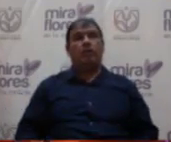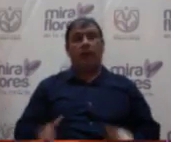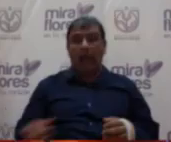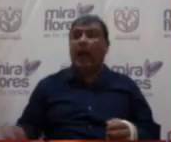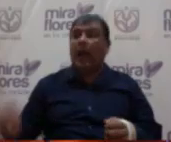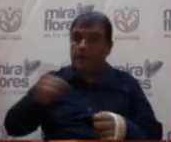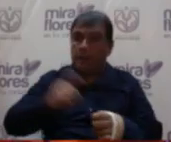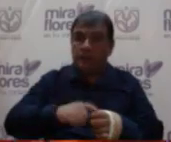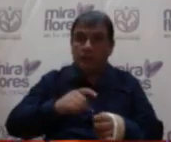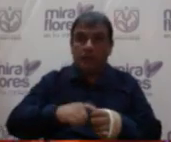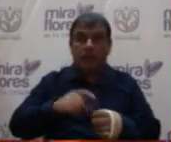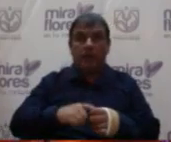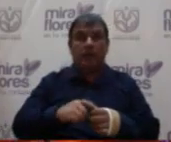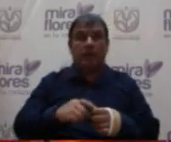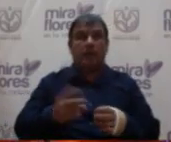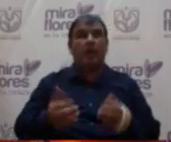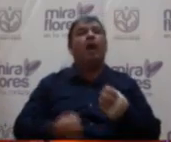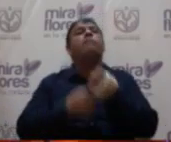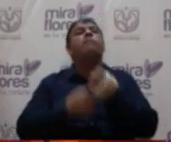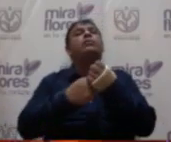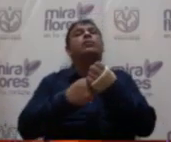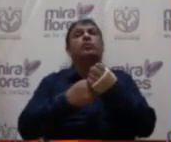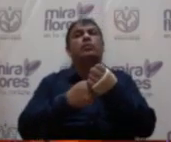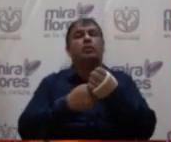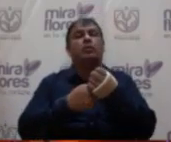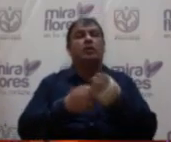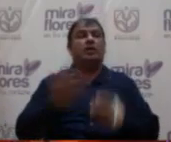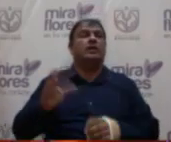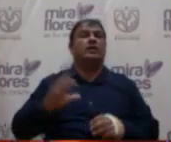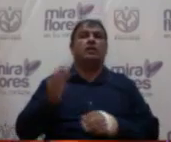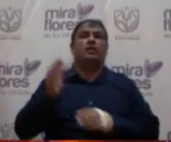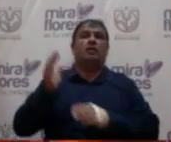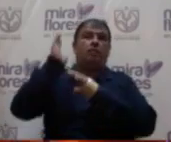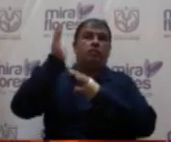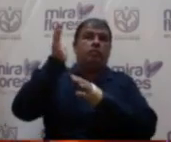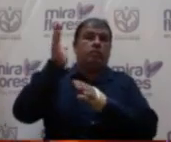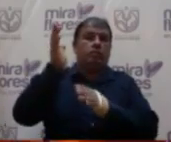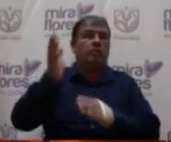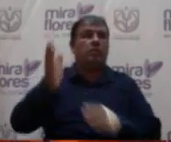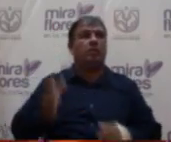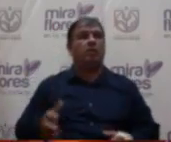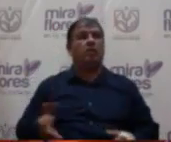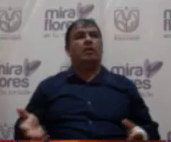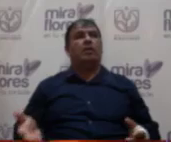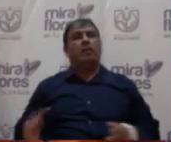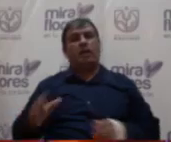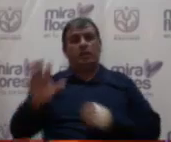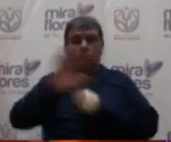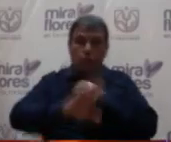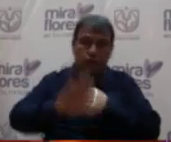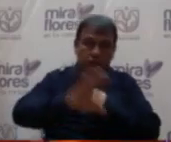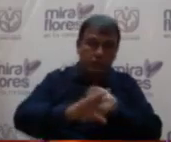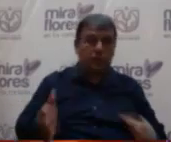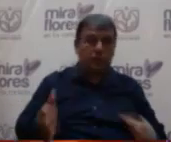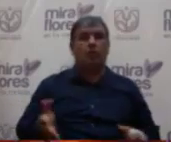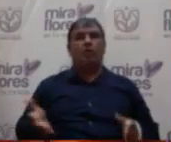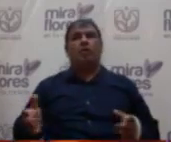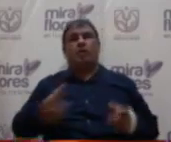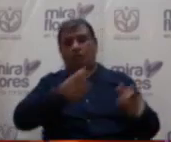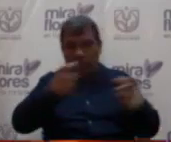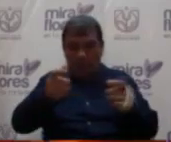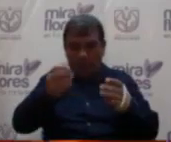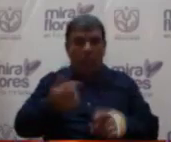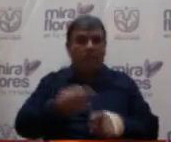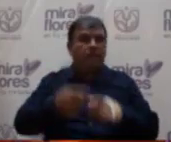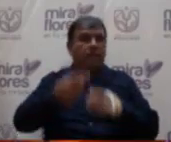va a participar en apoyo a este foro en limpieza pública, en seguridad ciudadana, en varios